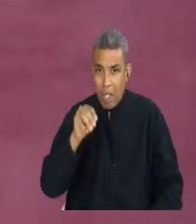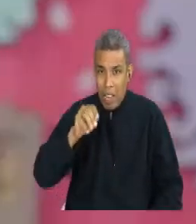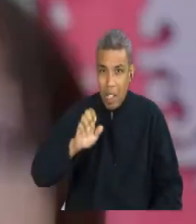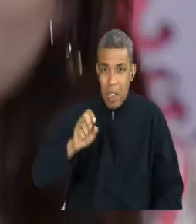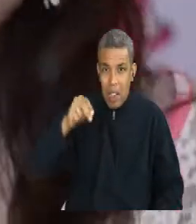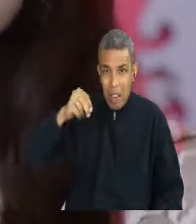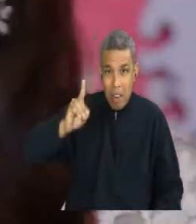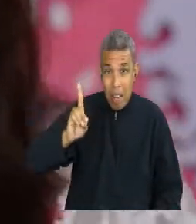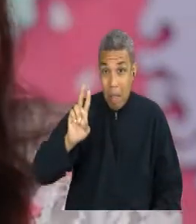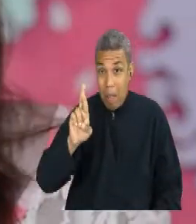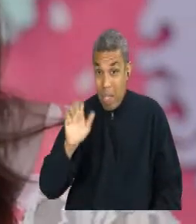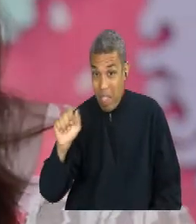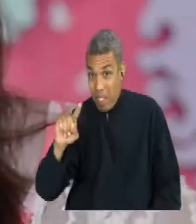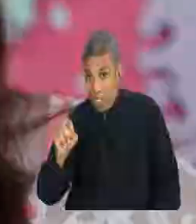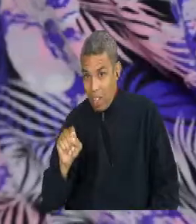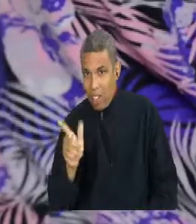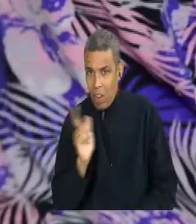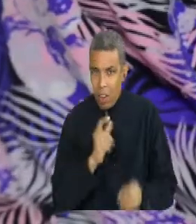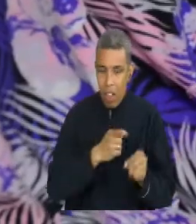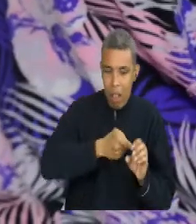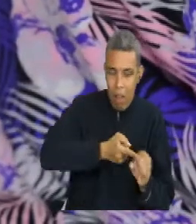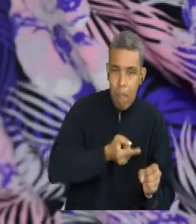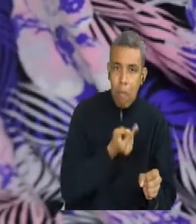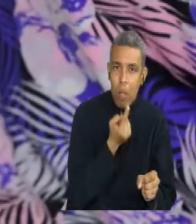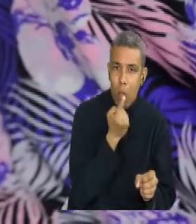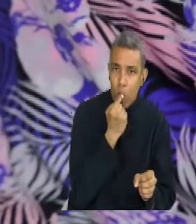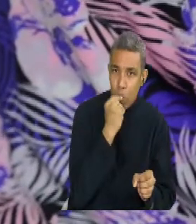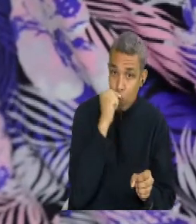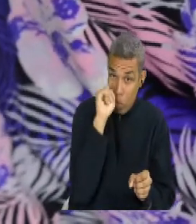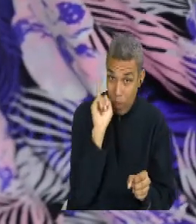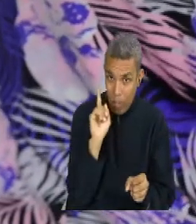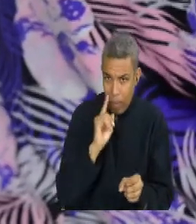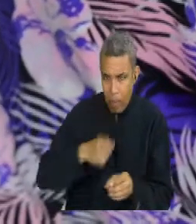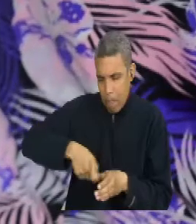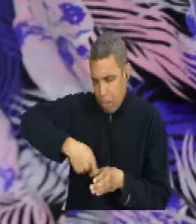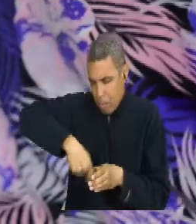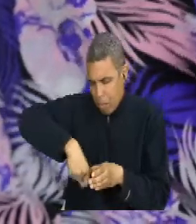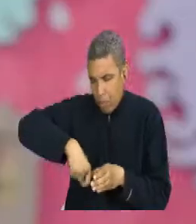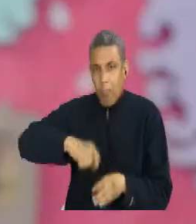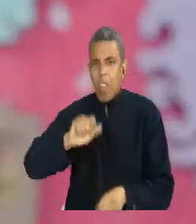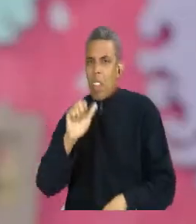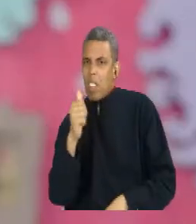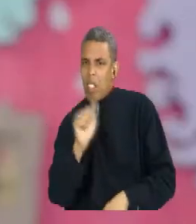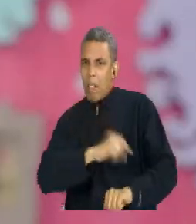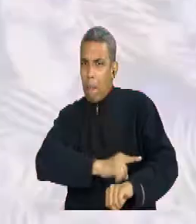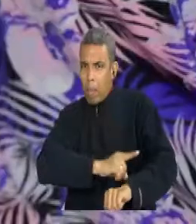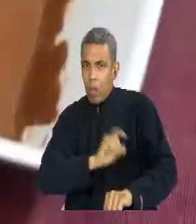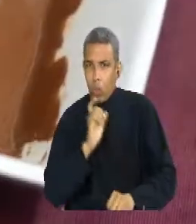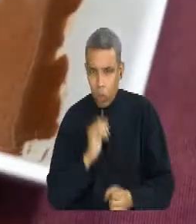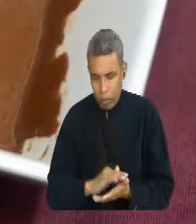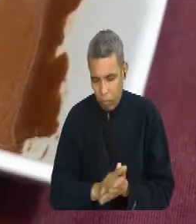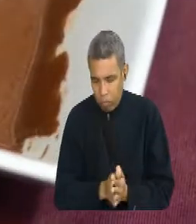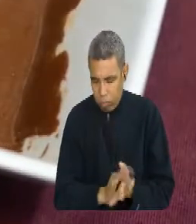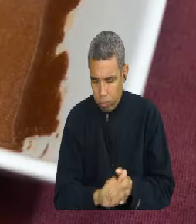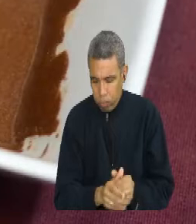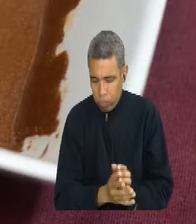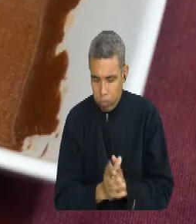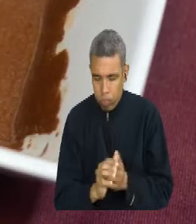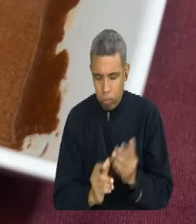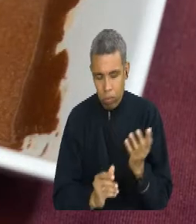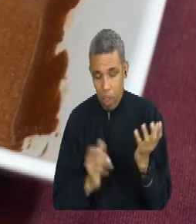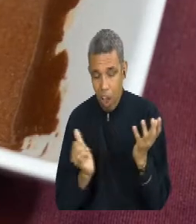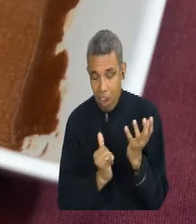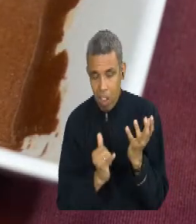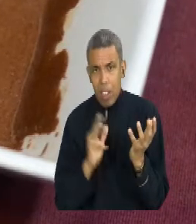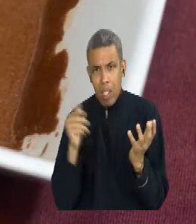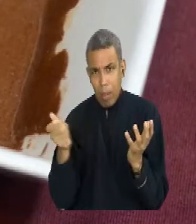miel. Lo dejamos aproximadamente 10 minutos y luego enjuagamos con abundante agua. Esta mascarilla te ayuda